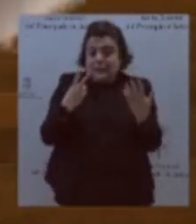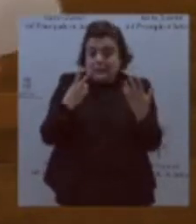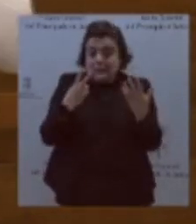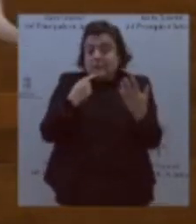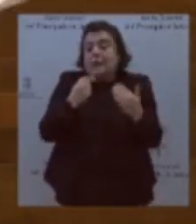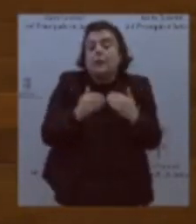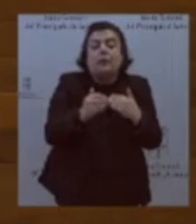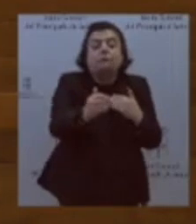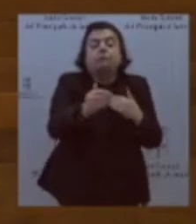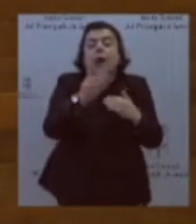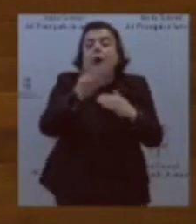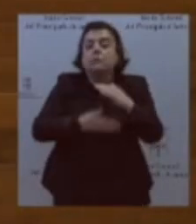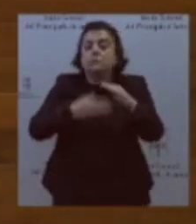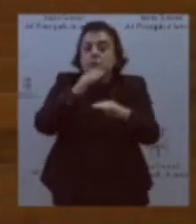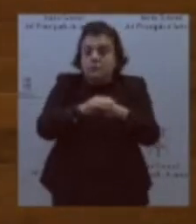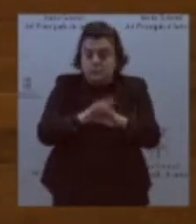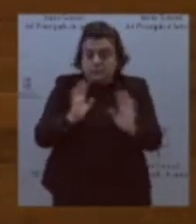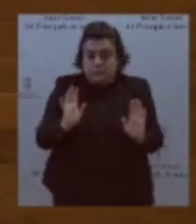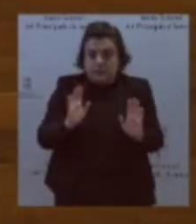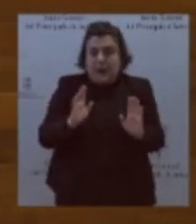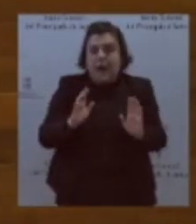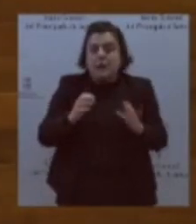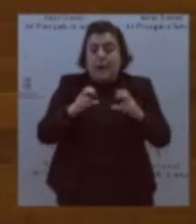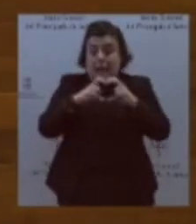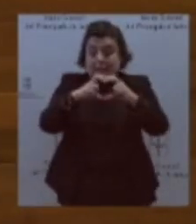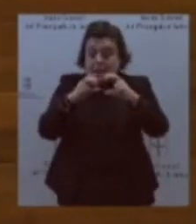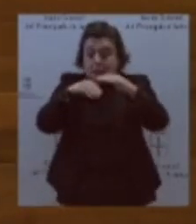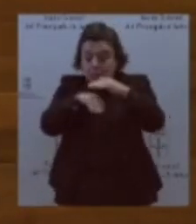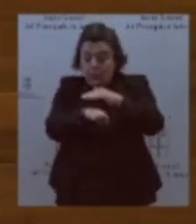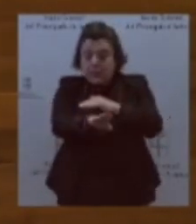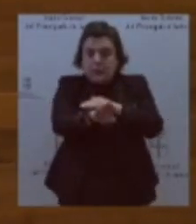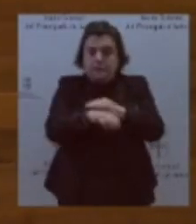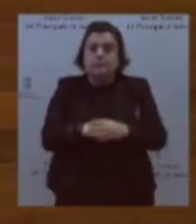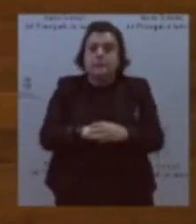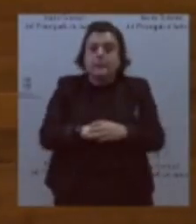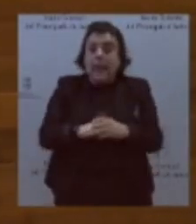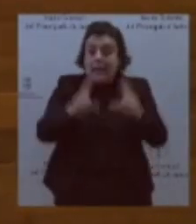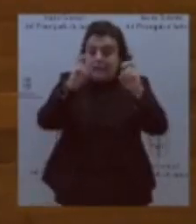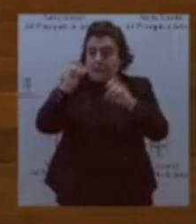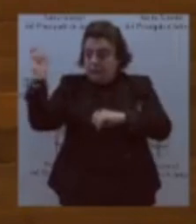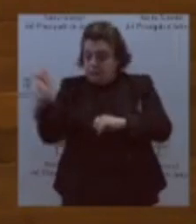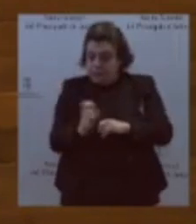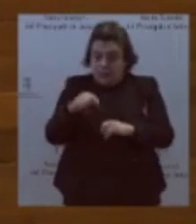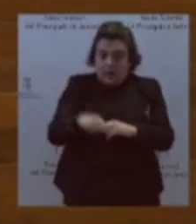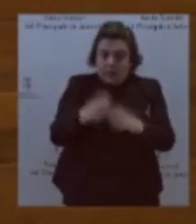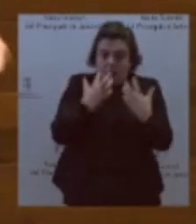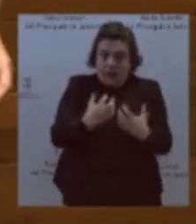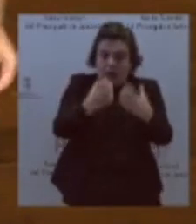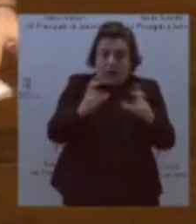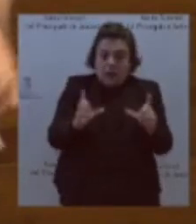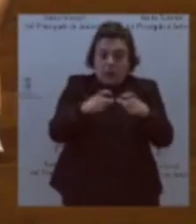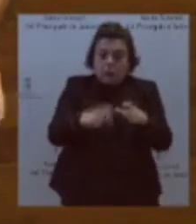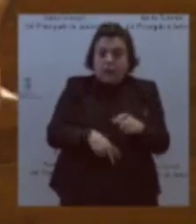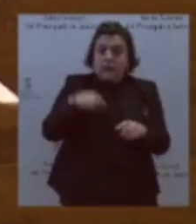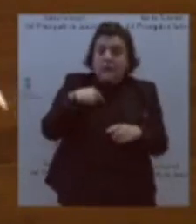del soterramiento. El asunto llegaba a la Junta General, y la Junta General había también una iniciativa de los partidos políticos que estaban entonces,